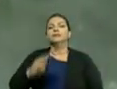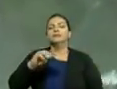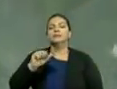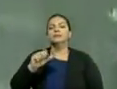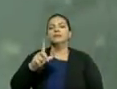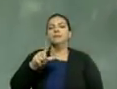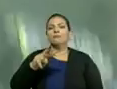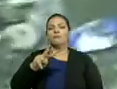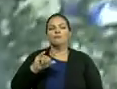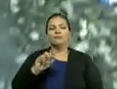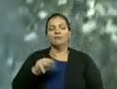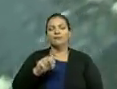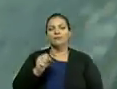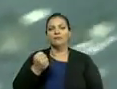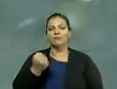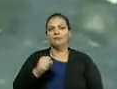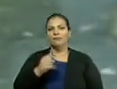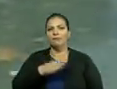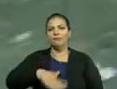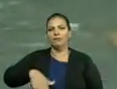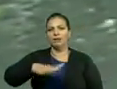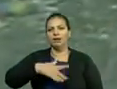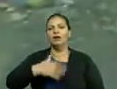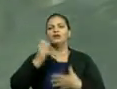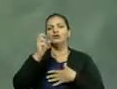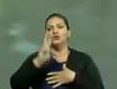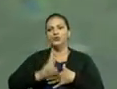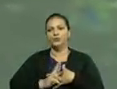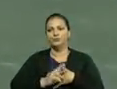Malvinas. Acá son